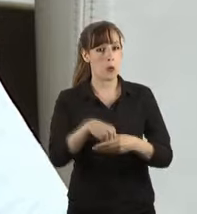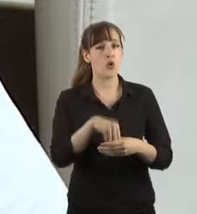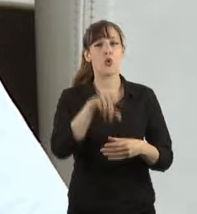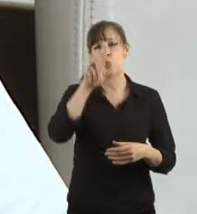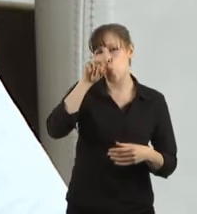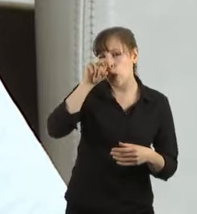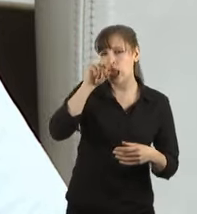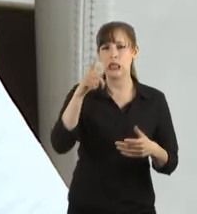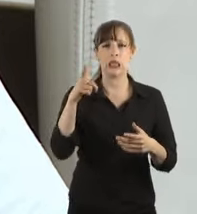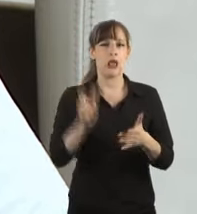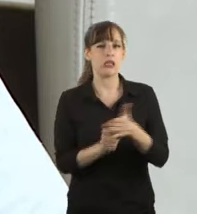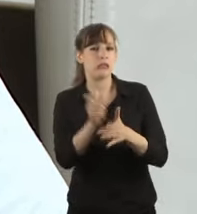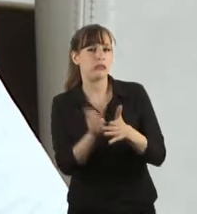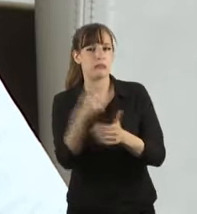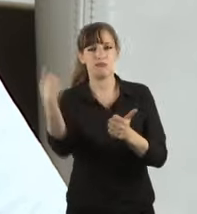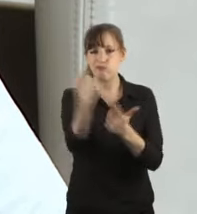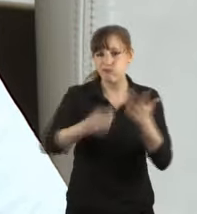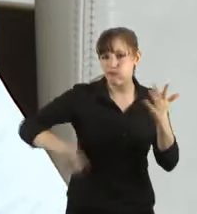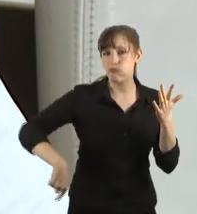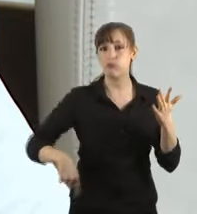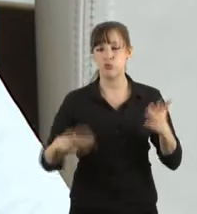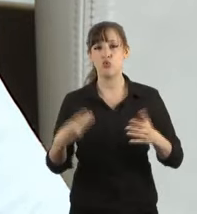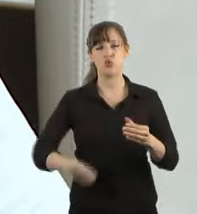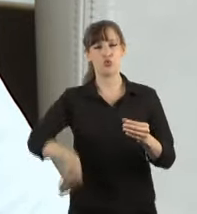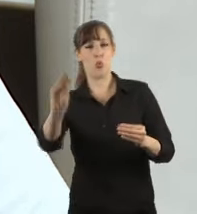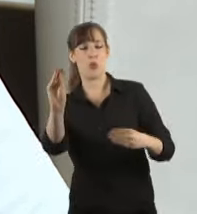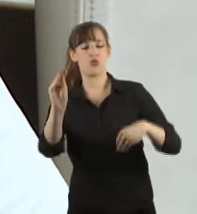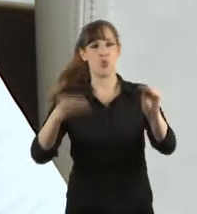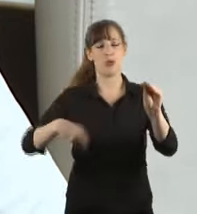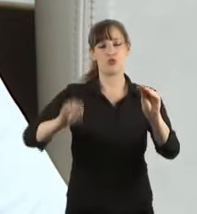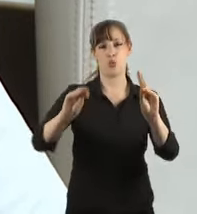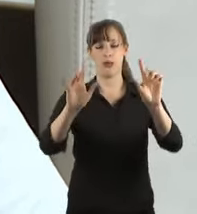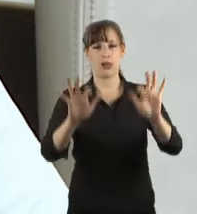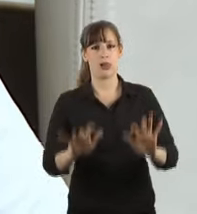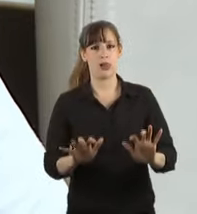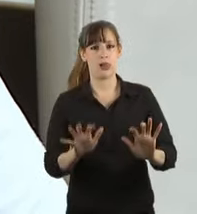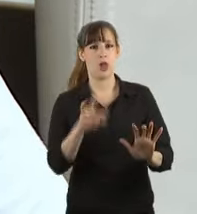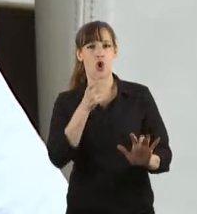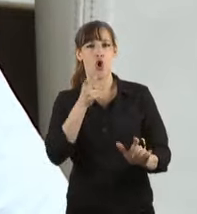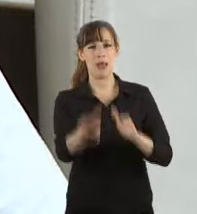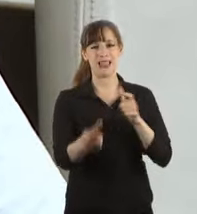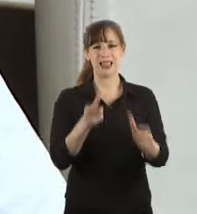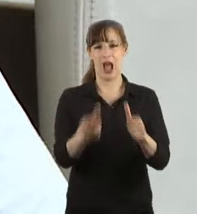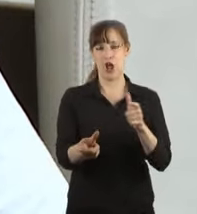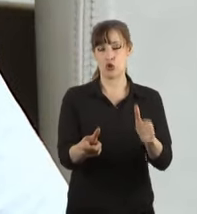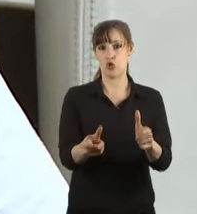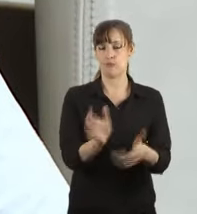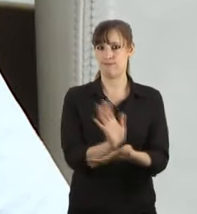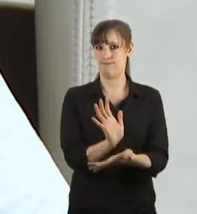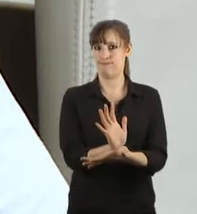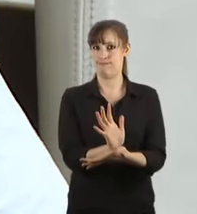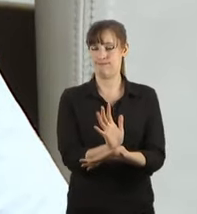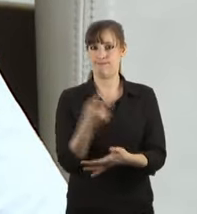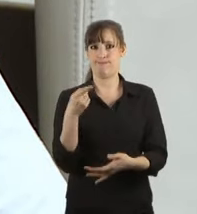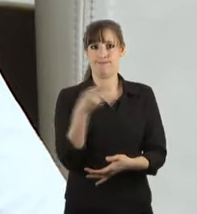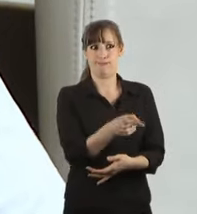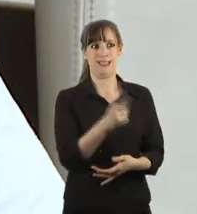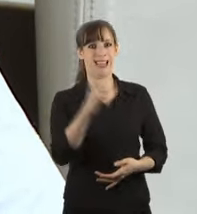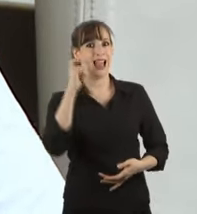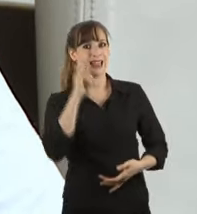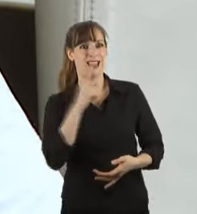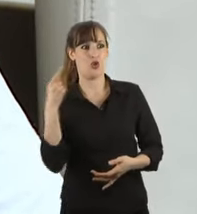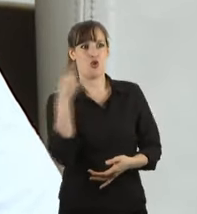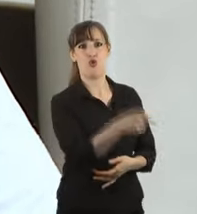comunicación tuvieron comentarios fuertes para con el otro lado para las para quienes llevan adelante la medida